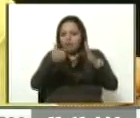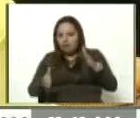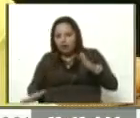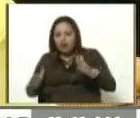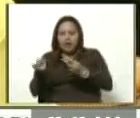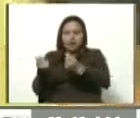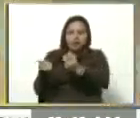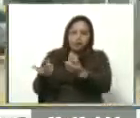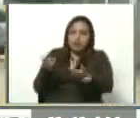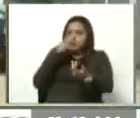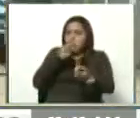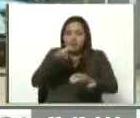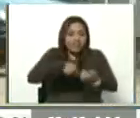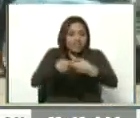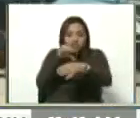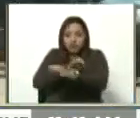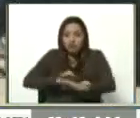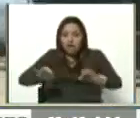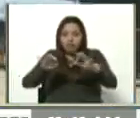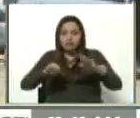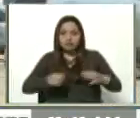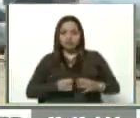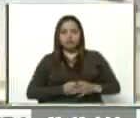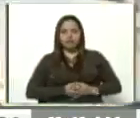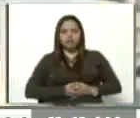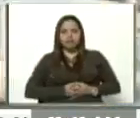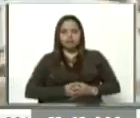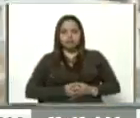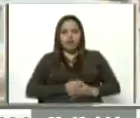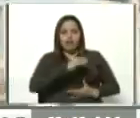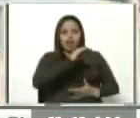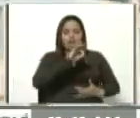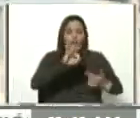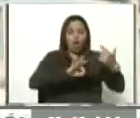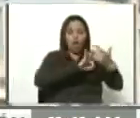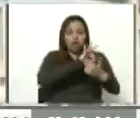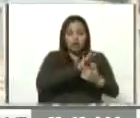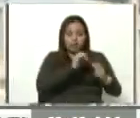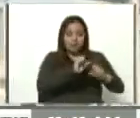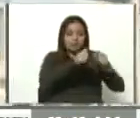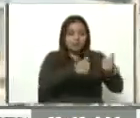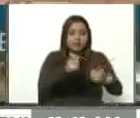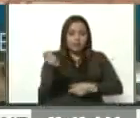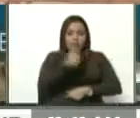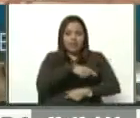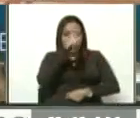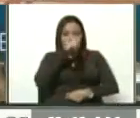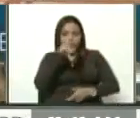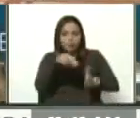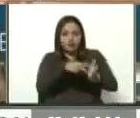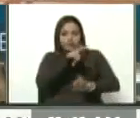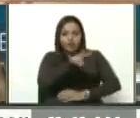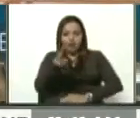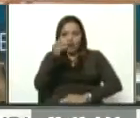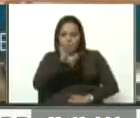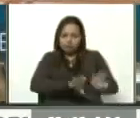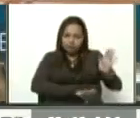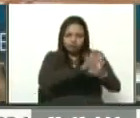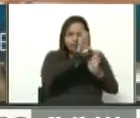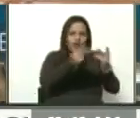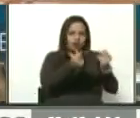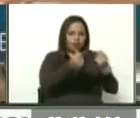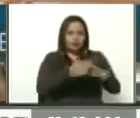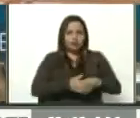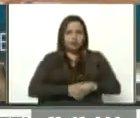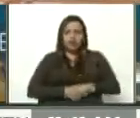no estábamos vendiendo nada. En el primer trimestre del año 2022, la economía creció dos dígitos. ¿Qué está creciendo? Está creciendo